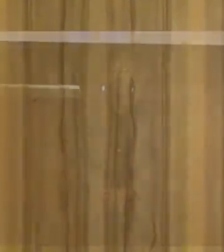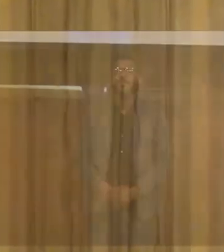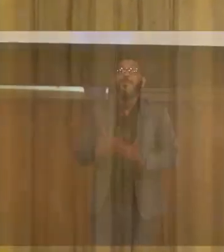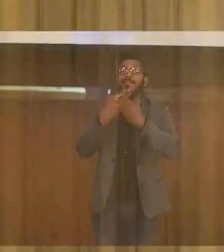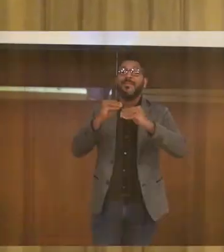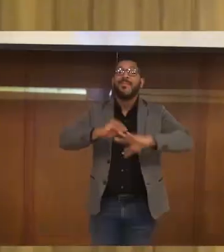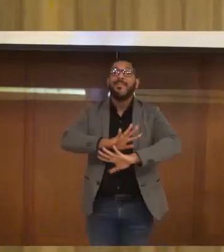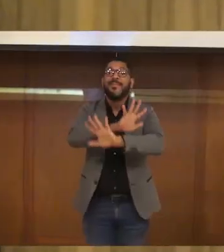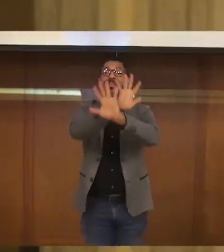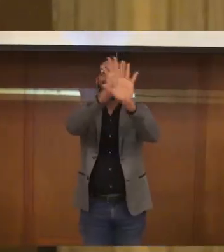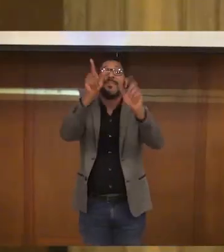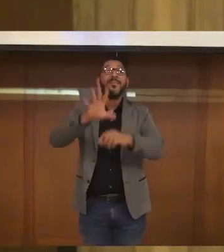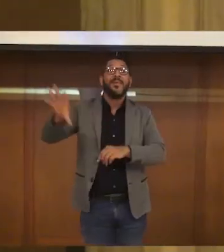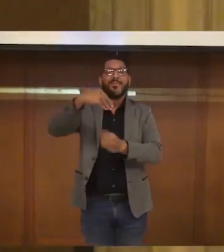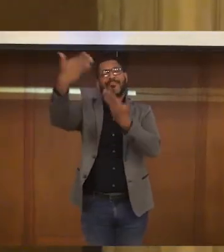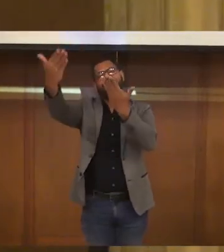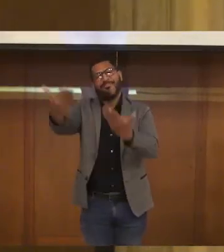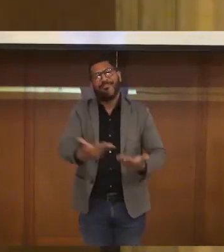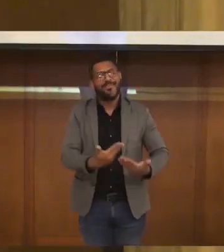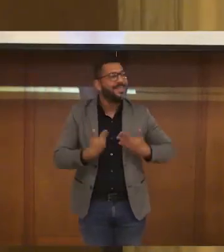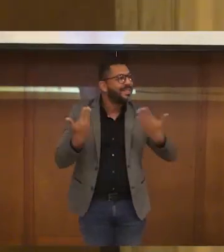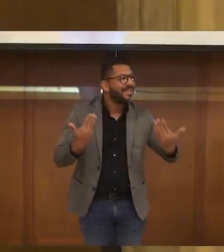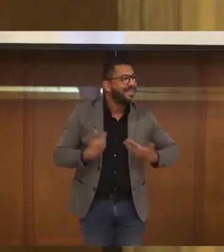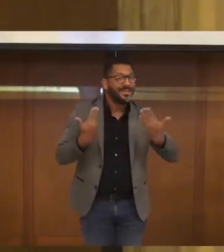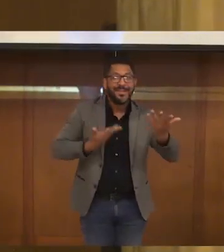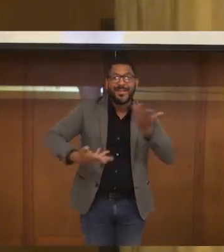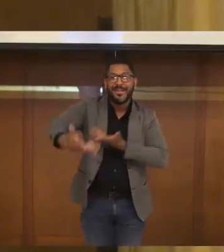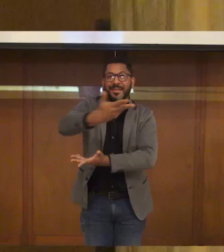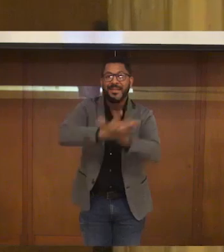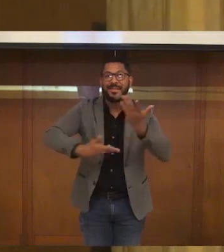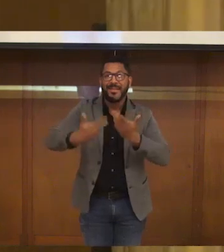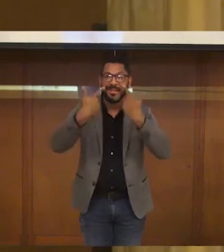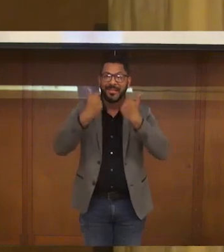Buenos días, bienvenidos, es un gusto tenerlos acá.